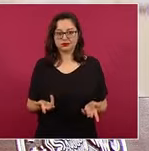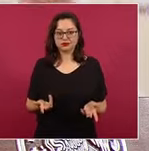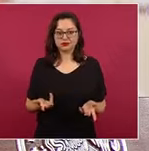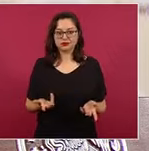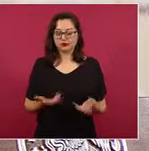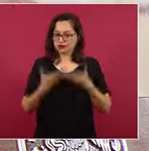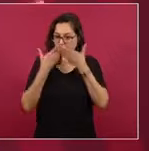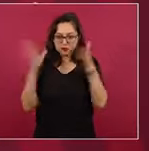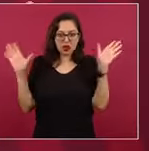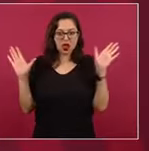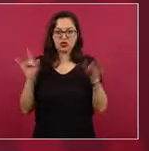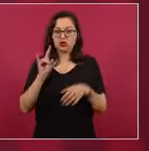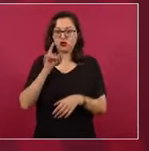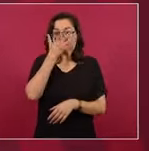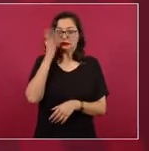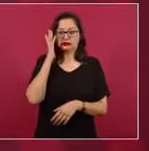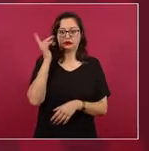abierto, ¿no?